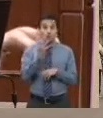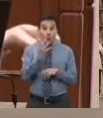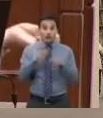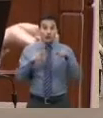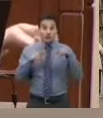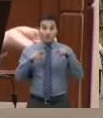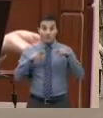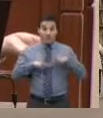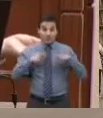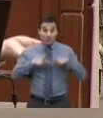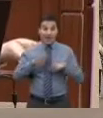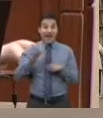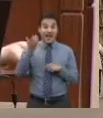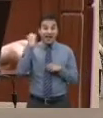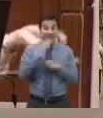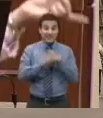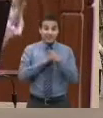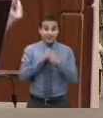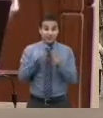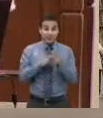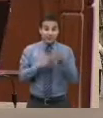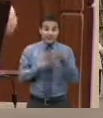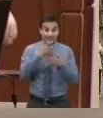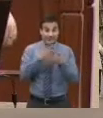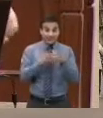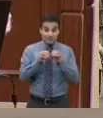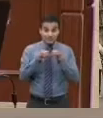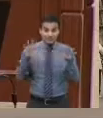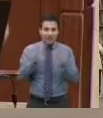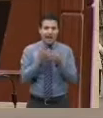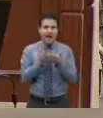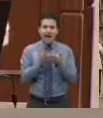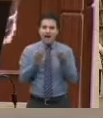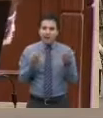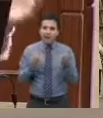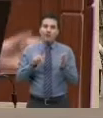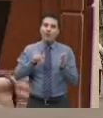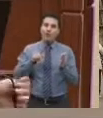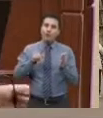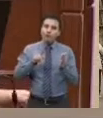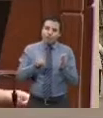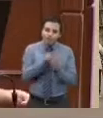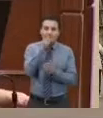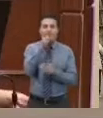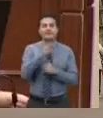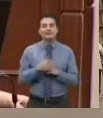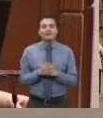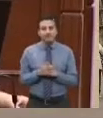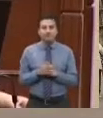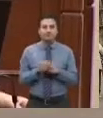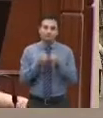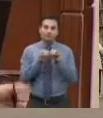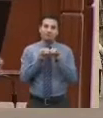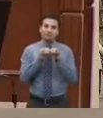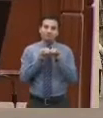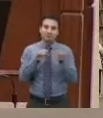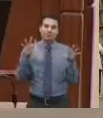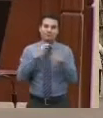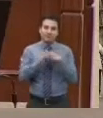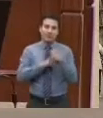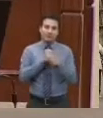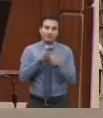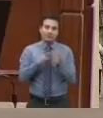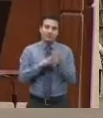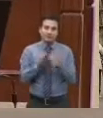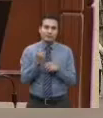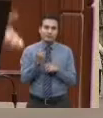personas que participaron en el 2015 también están participando o participaron en la campaña propagandística de